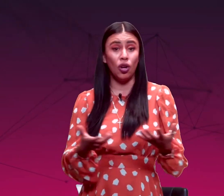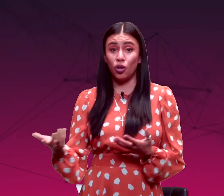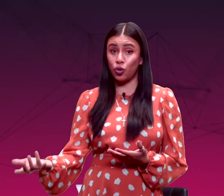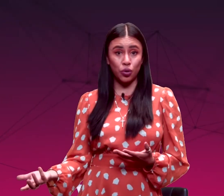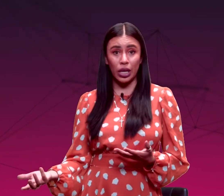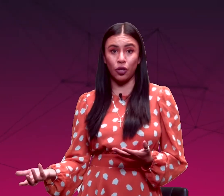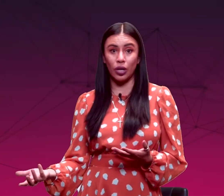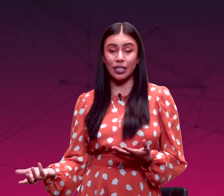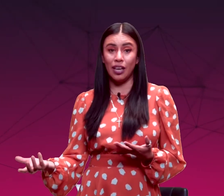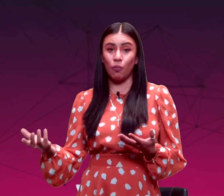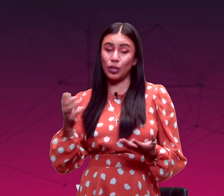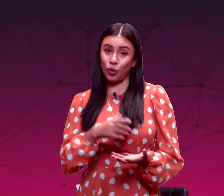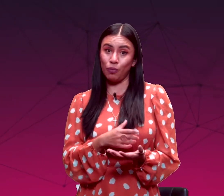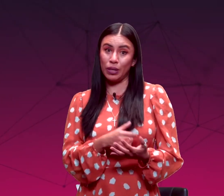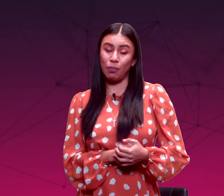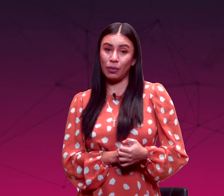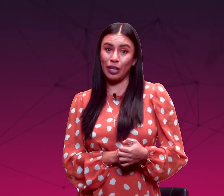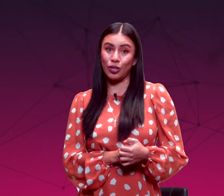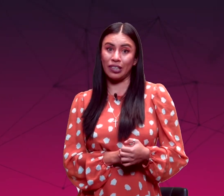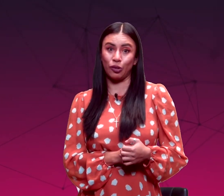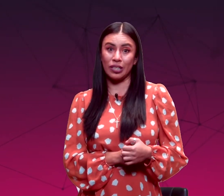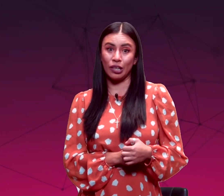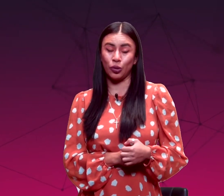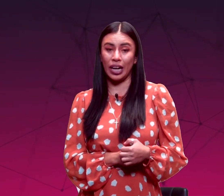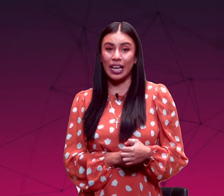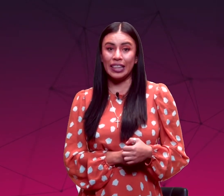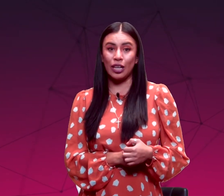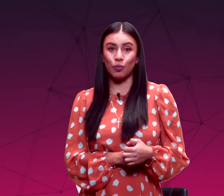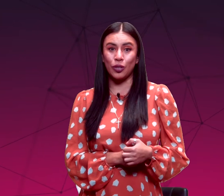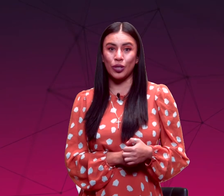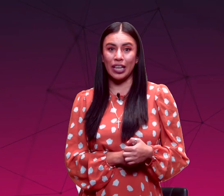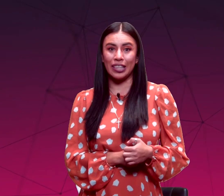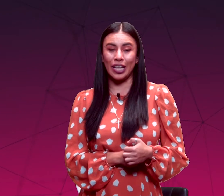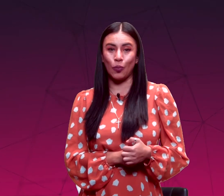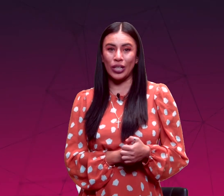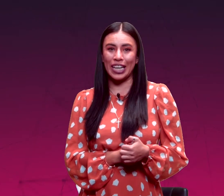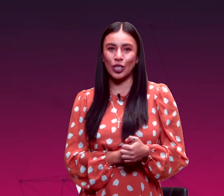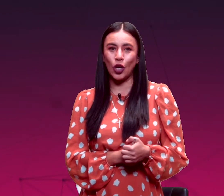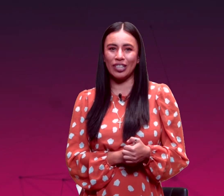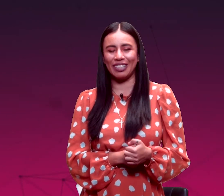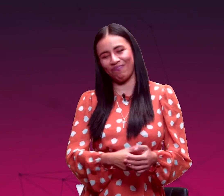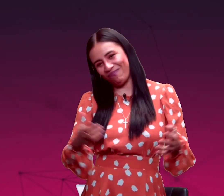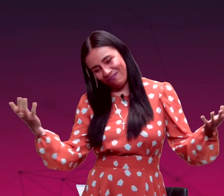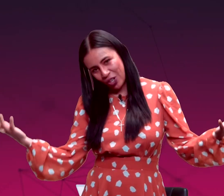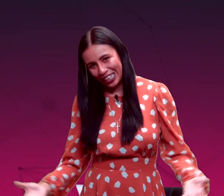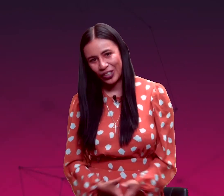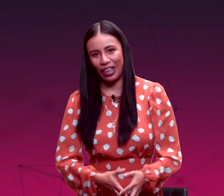México. Sus seguidores, pues son principalmente los detractores en contra de los medios de comunicación.